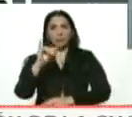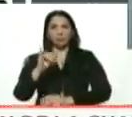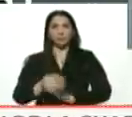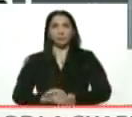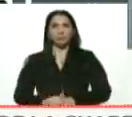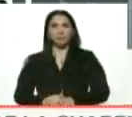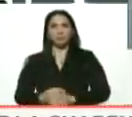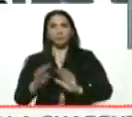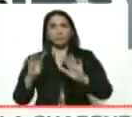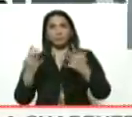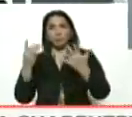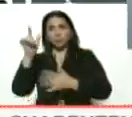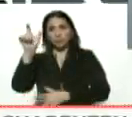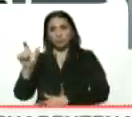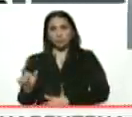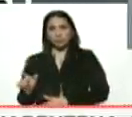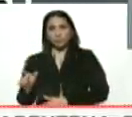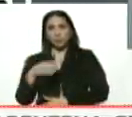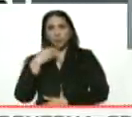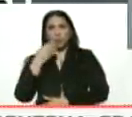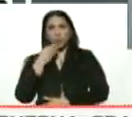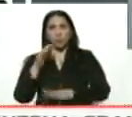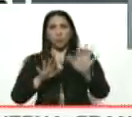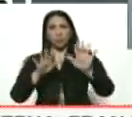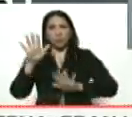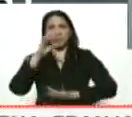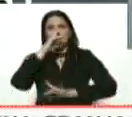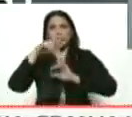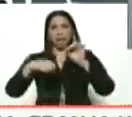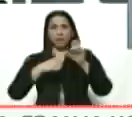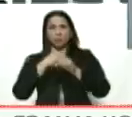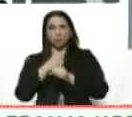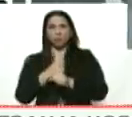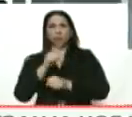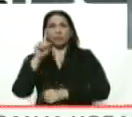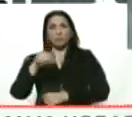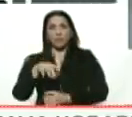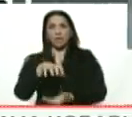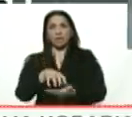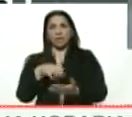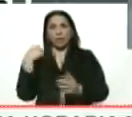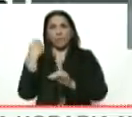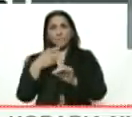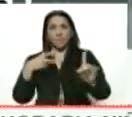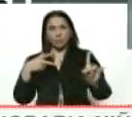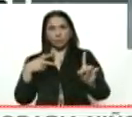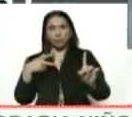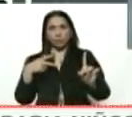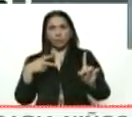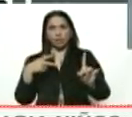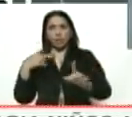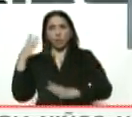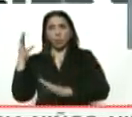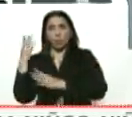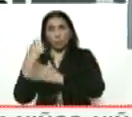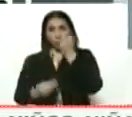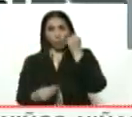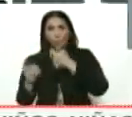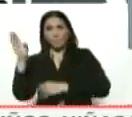El noveno caso es un adolescente de 15 años de edad, también del estado Amazonas, procedente de